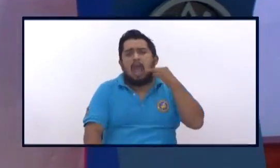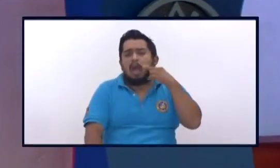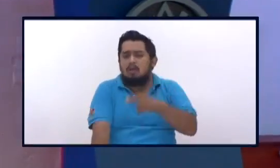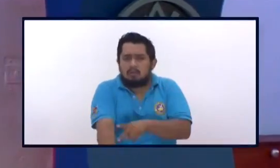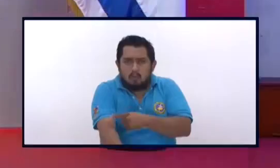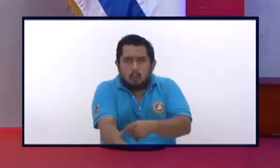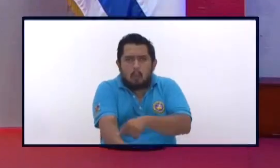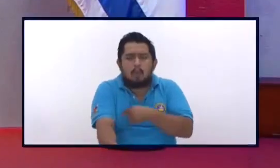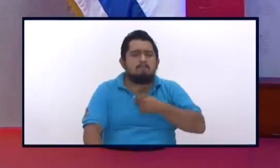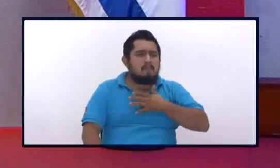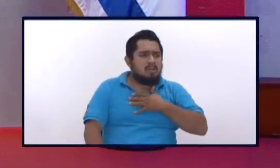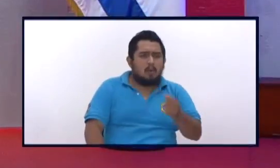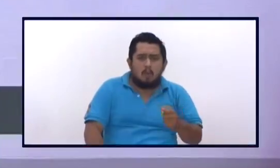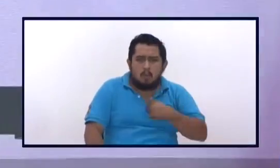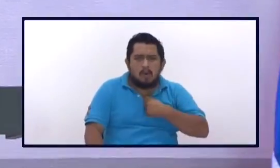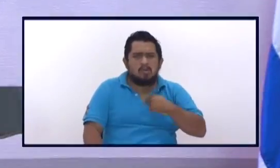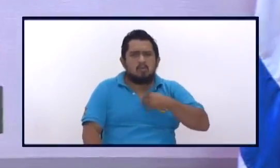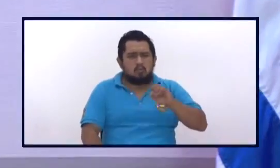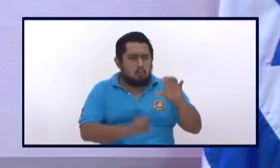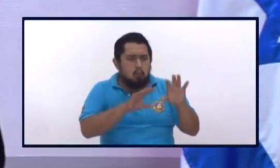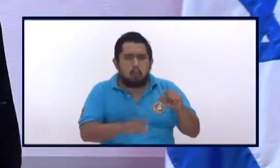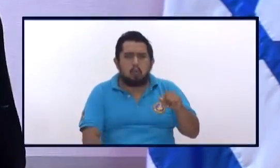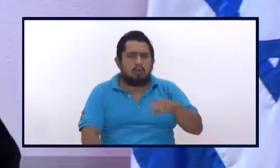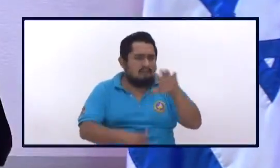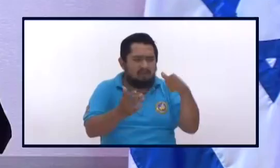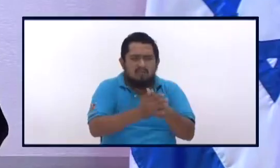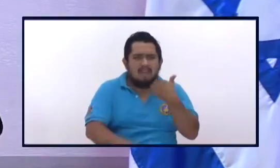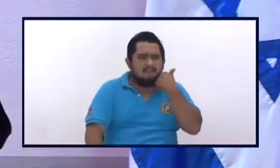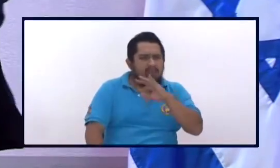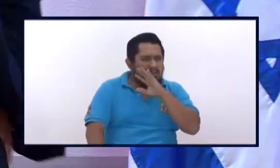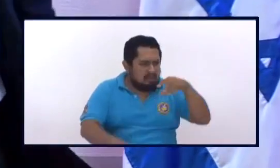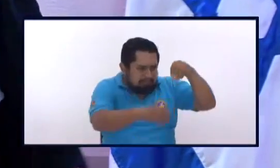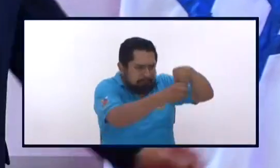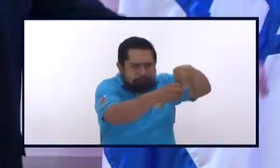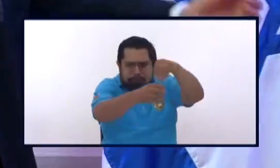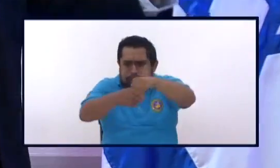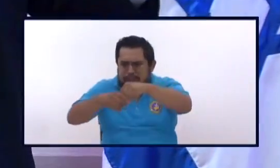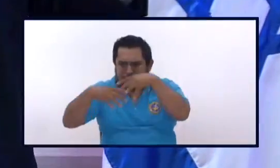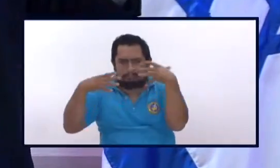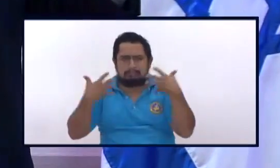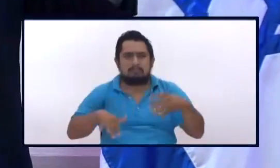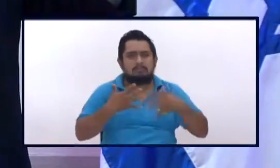los triglicéridos dijo el otro a mí me duelen los riñones y me lo traen aquí hay un sinfín de virus y volados